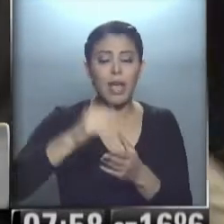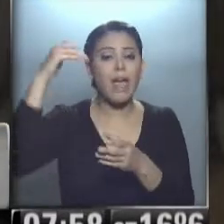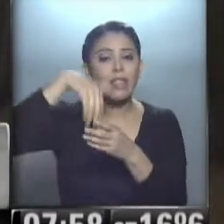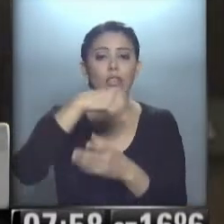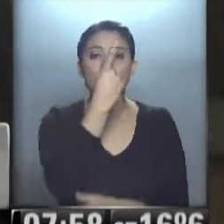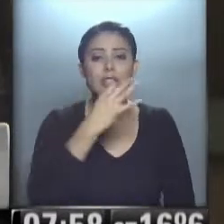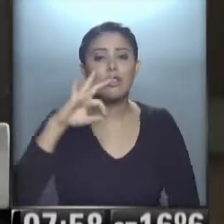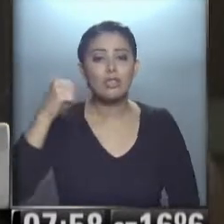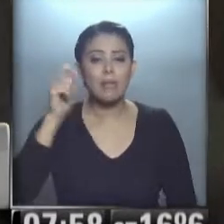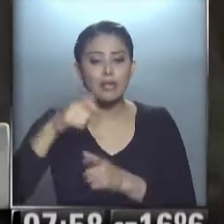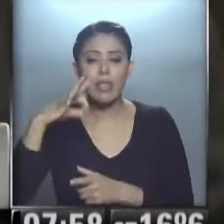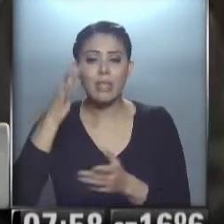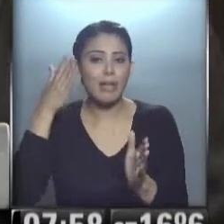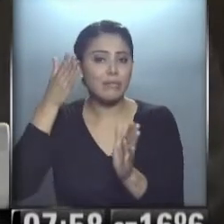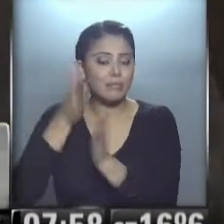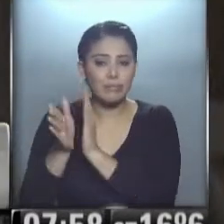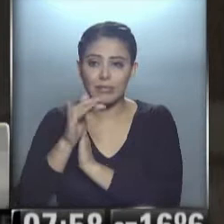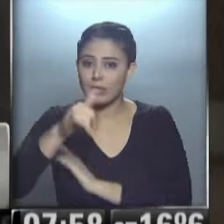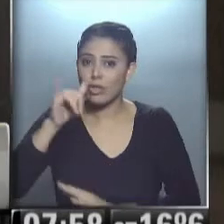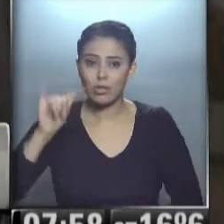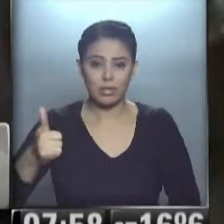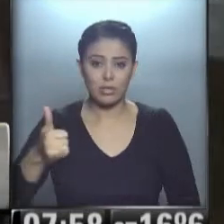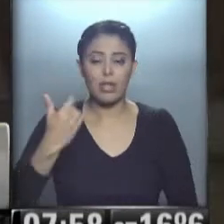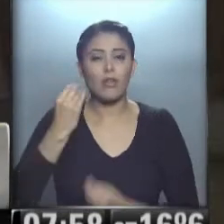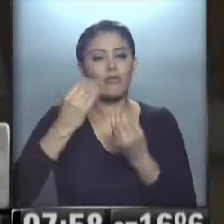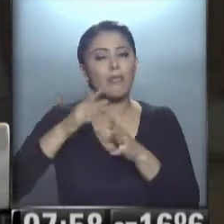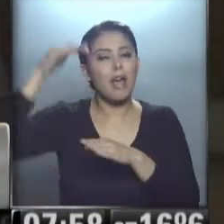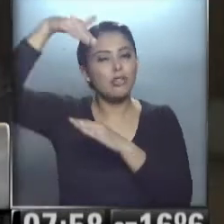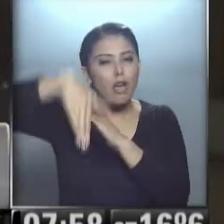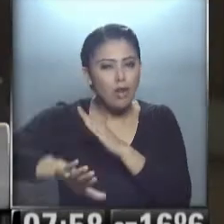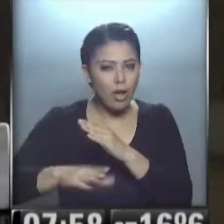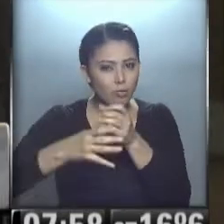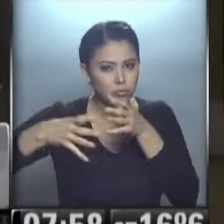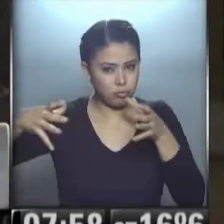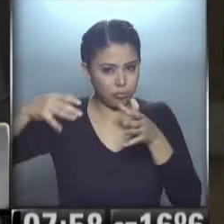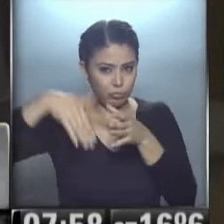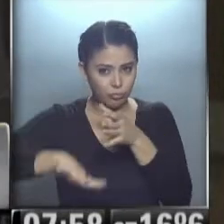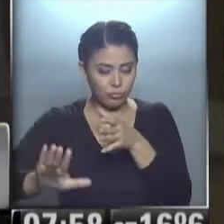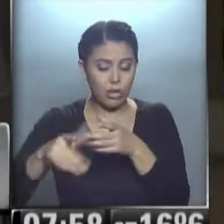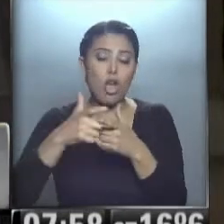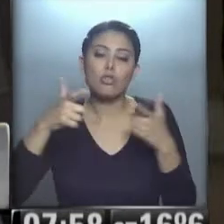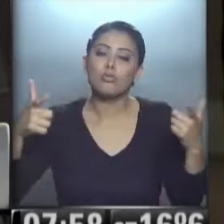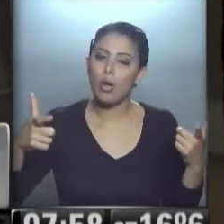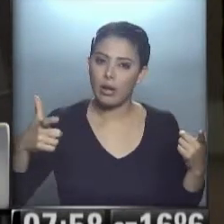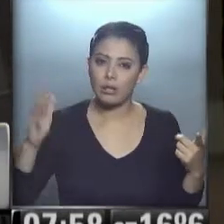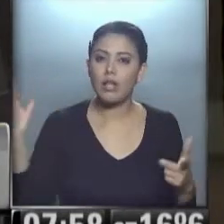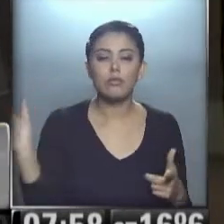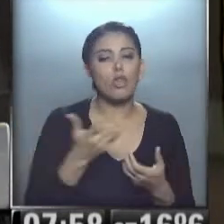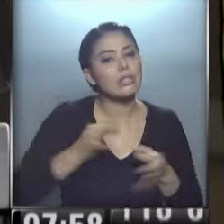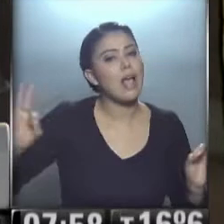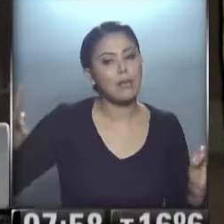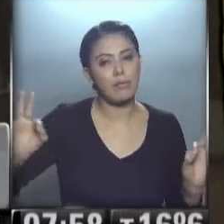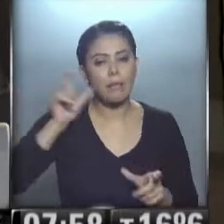debieron ser evacuados utilizando los toboganes inflables pero te repito afortunadamente no hubo que lamentar